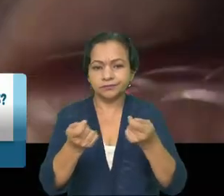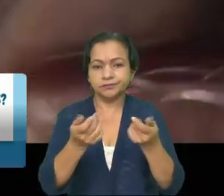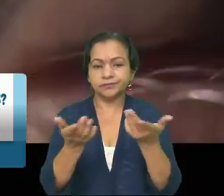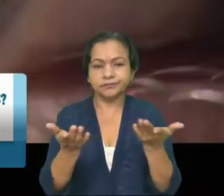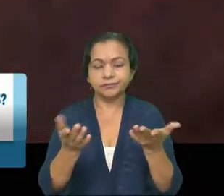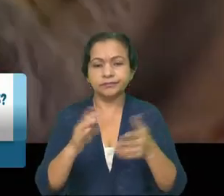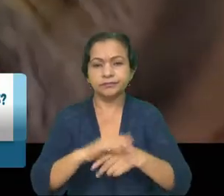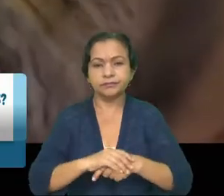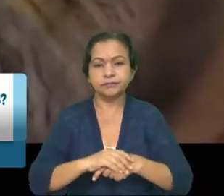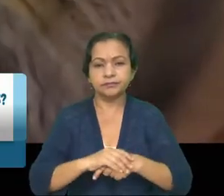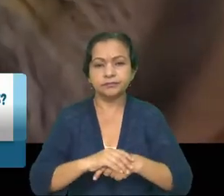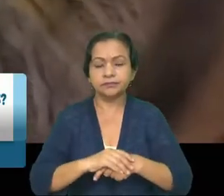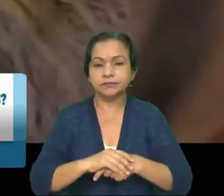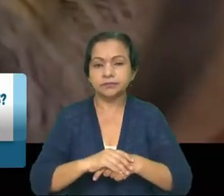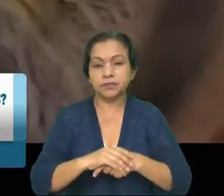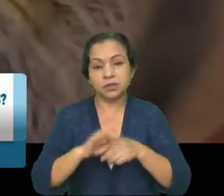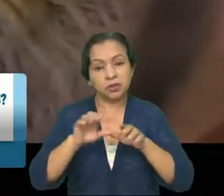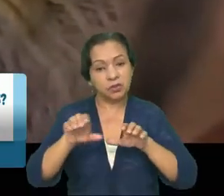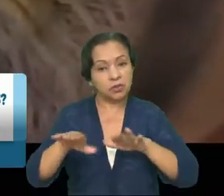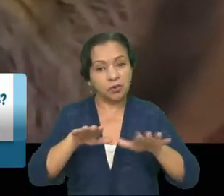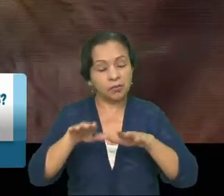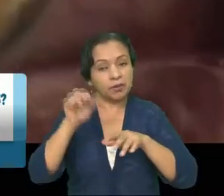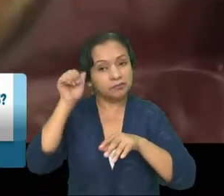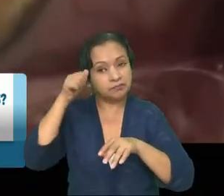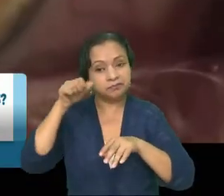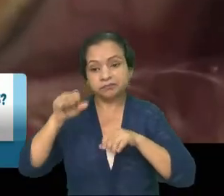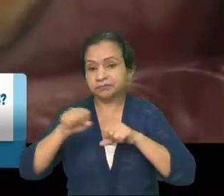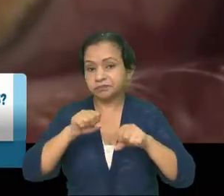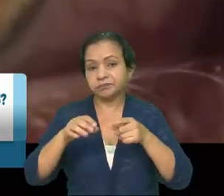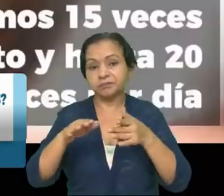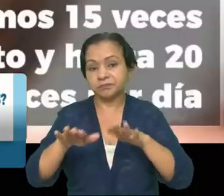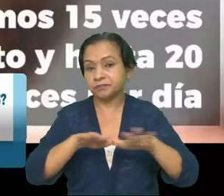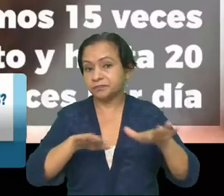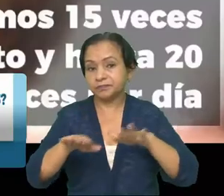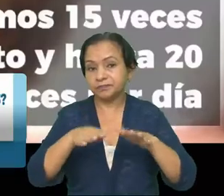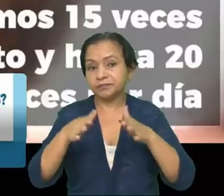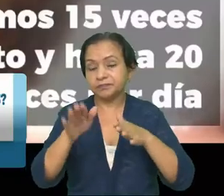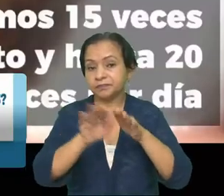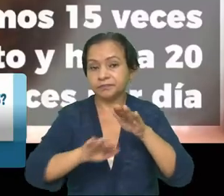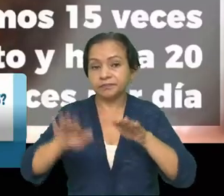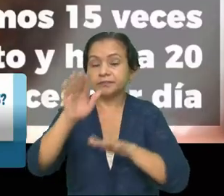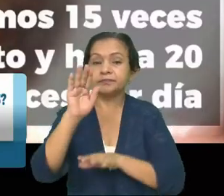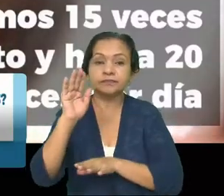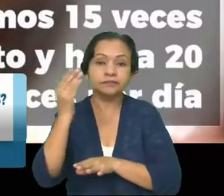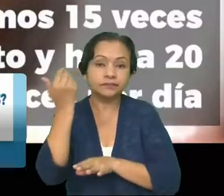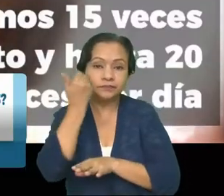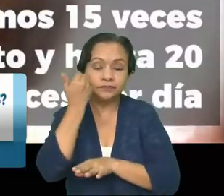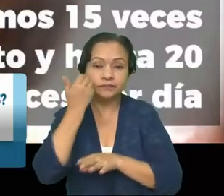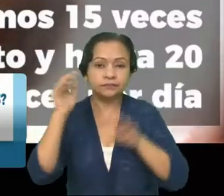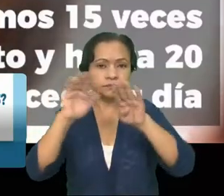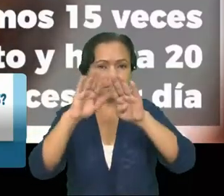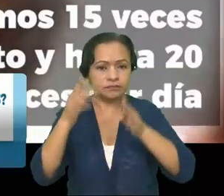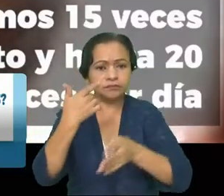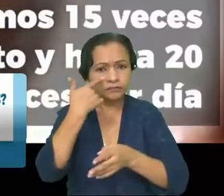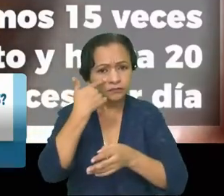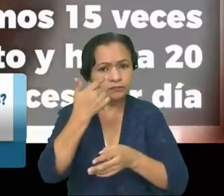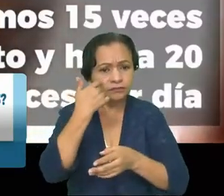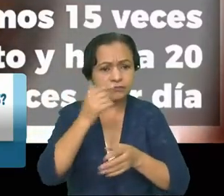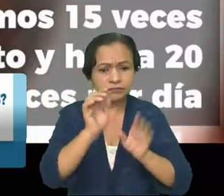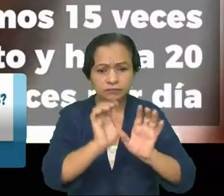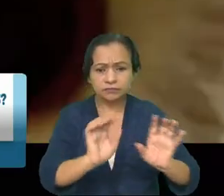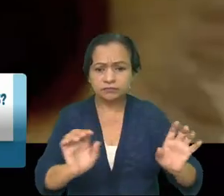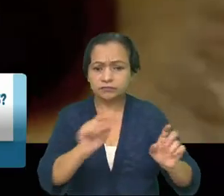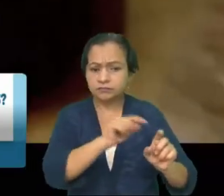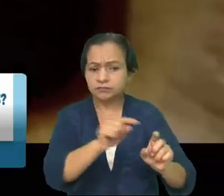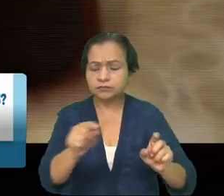esfínteres. Oye, doctor, como usted me dice que esta es una enfermedad que afecta más a mujeres, he conocido de casos de niños que pierden la